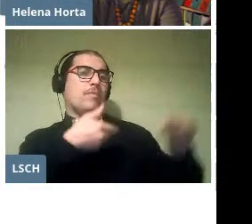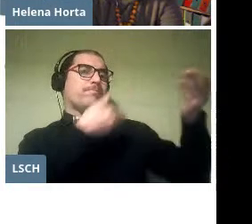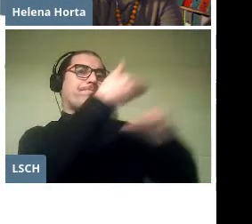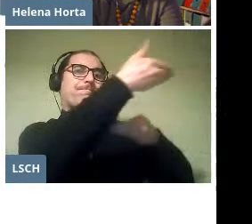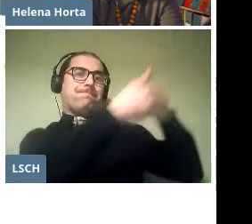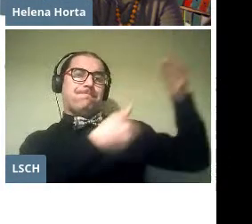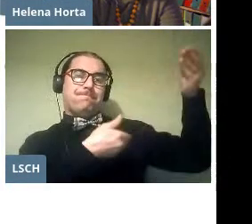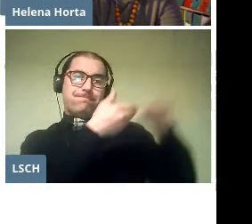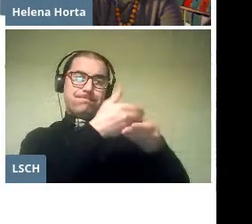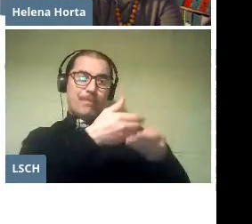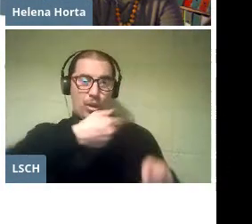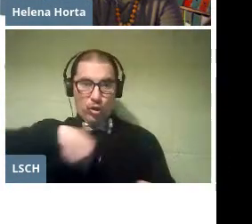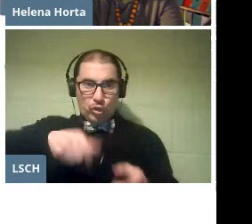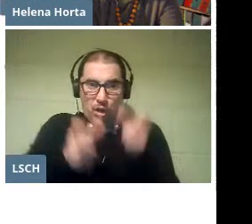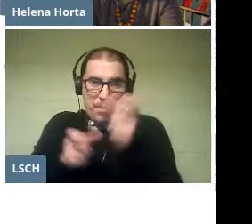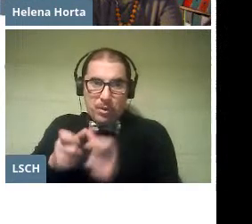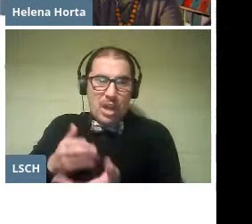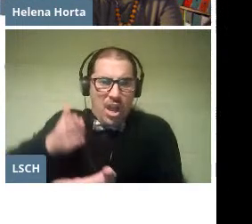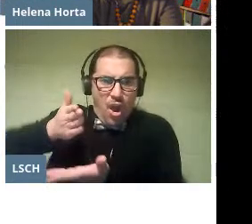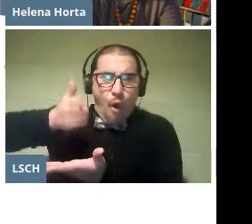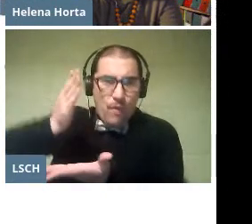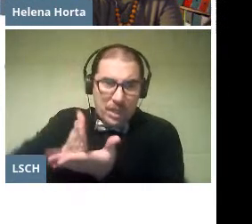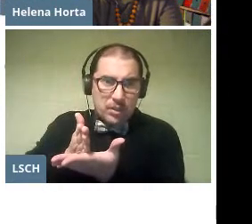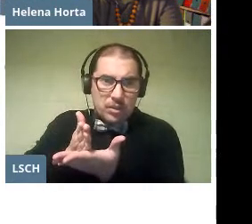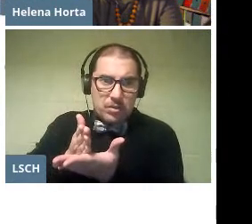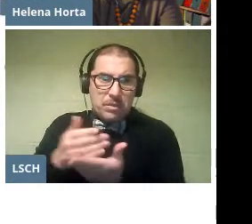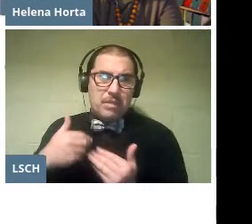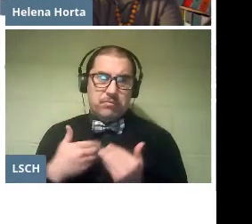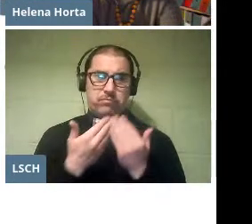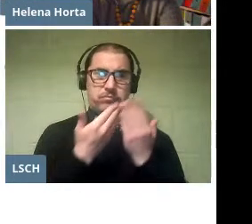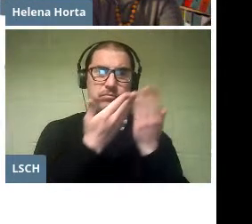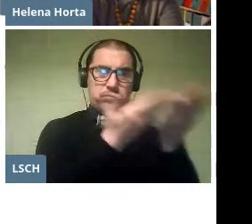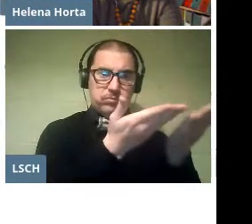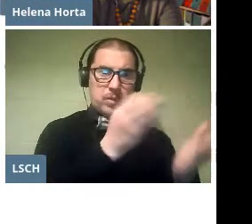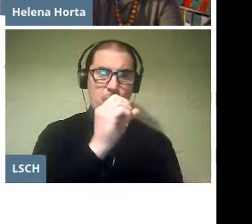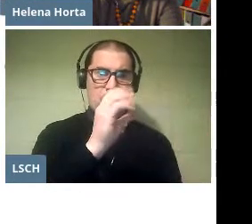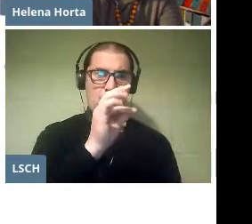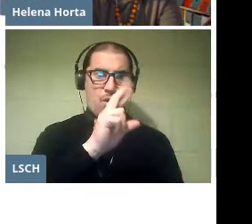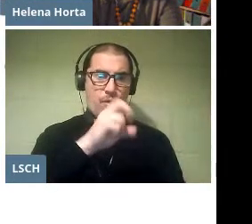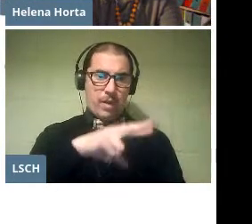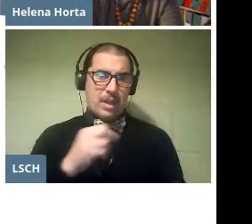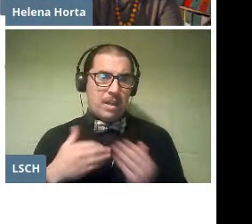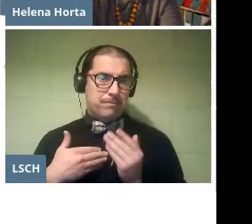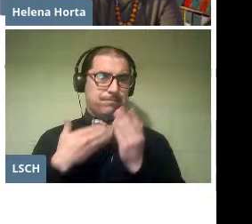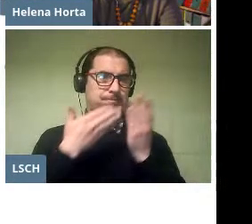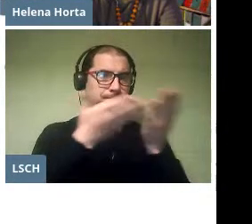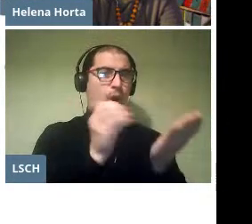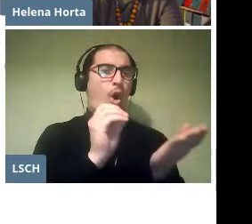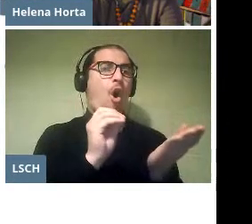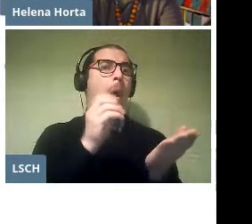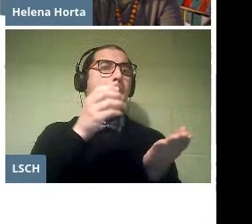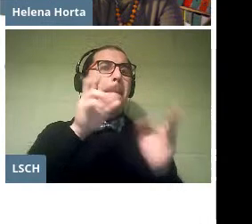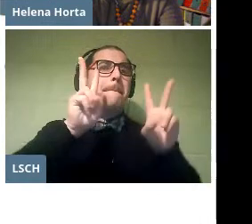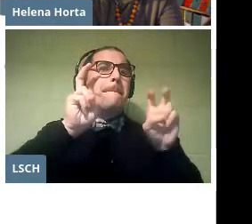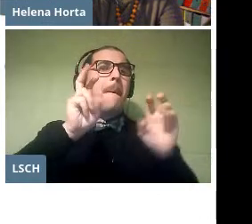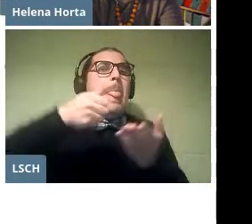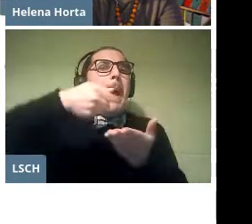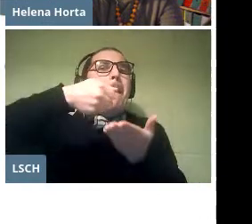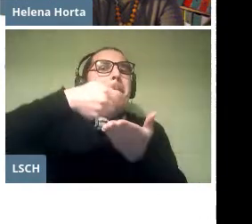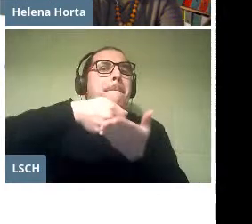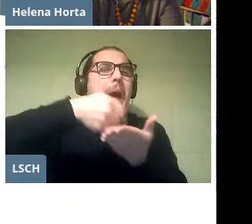la obligación, por eso que la ofrenda en muchos casos se llama pago. Tenemos la obligación